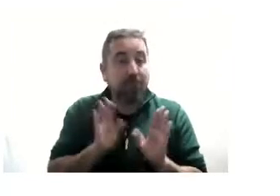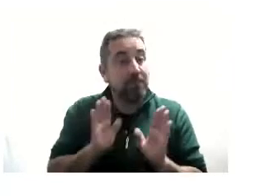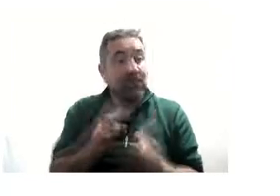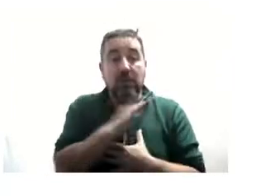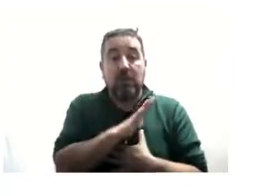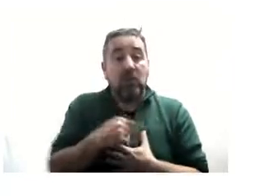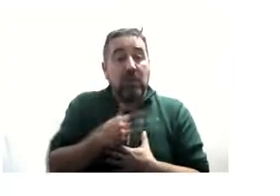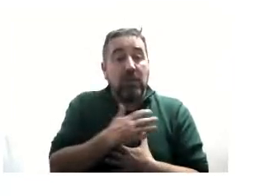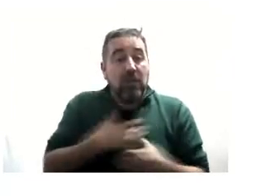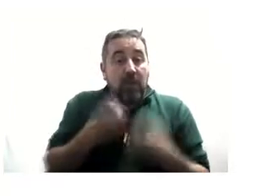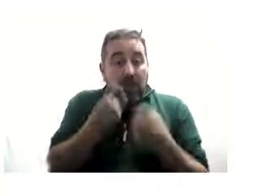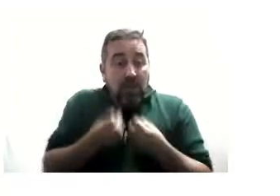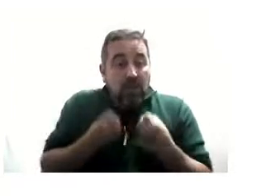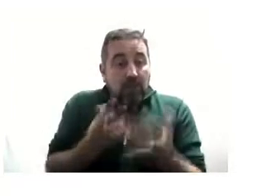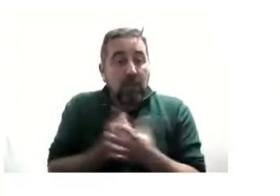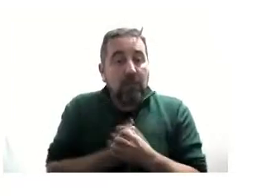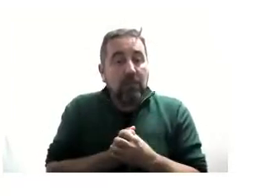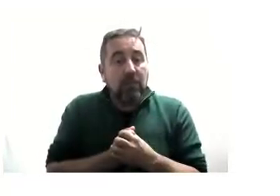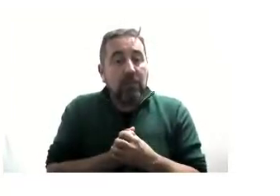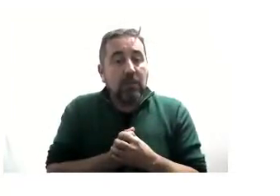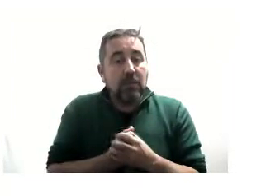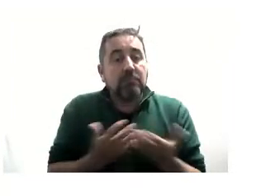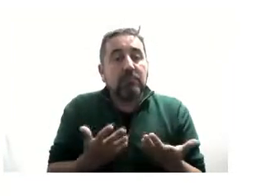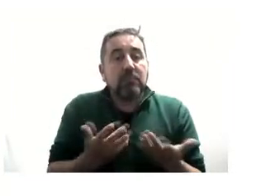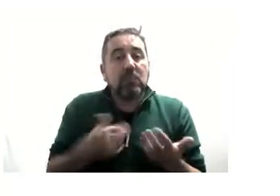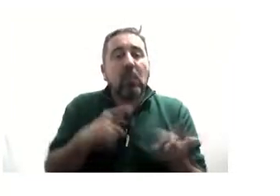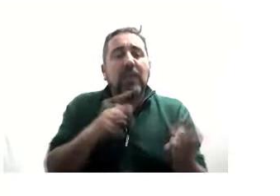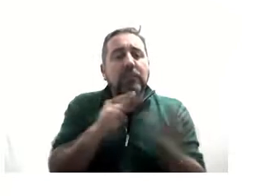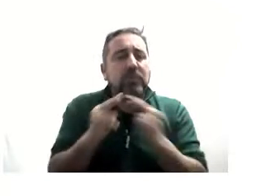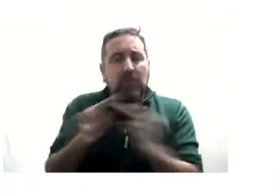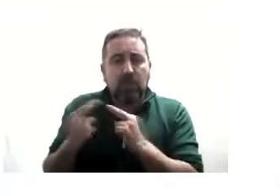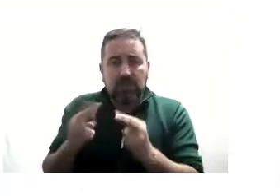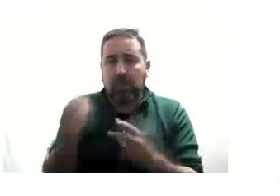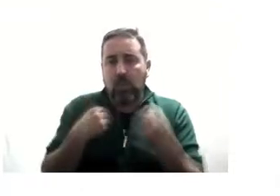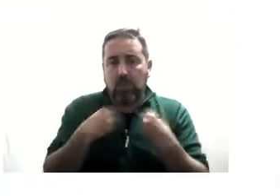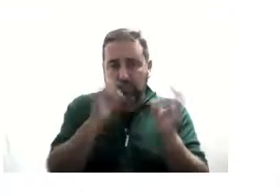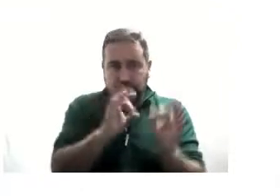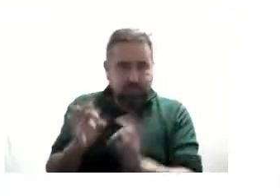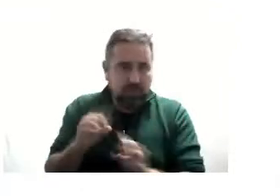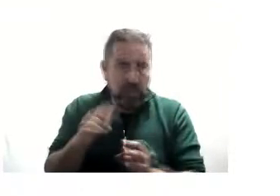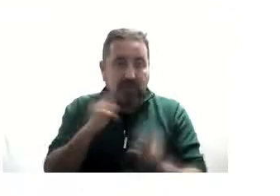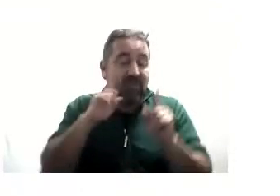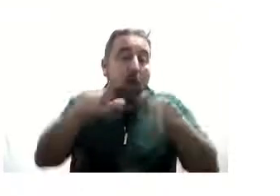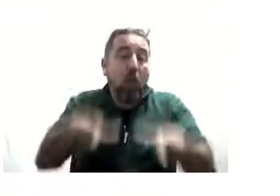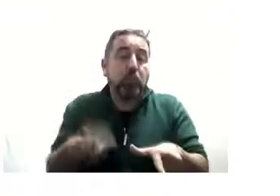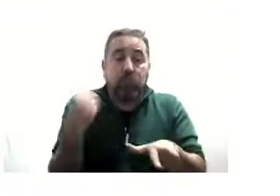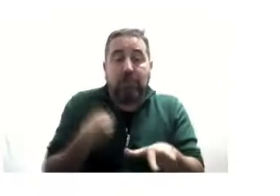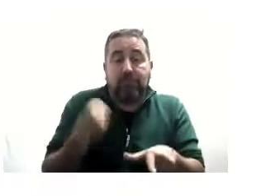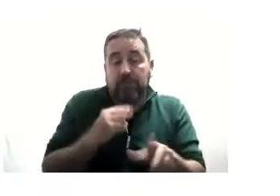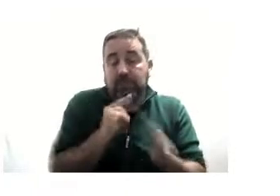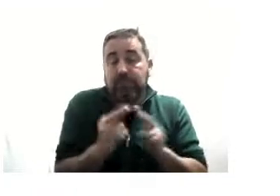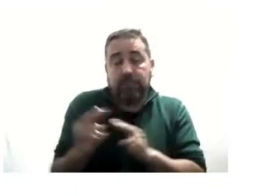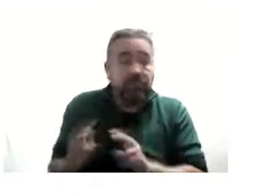lo que quería contar en esta charla, un poco respuestas concretas a preguntas concretas que se hacen en la consulta sobre los